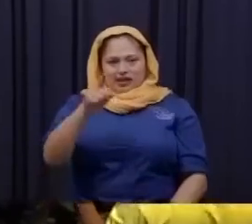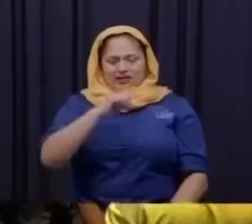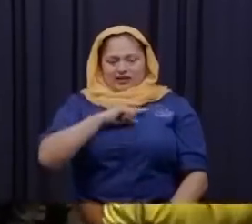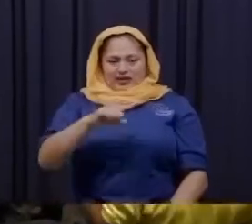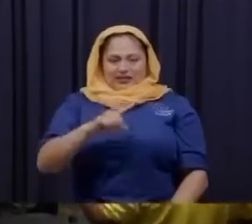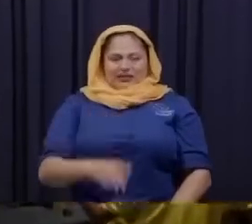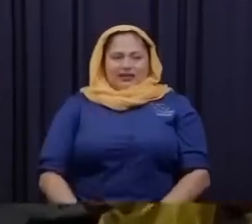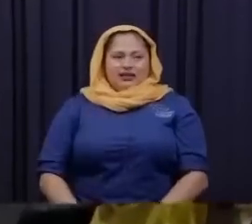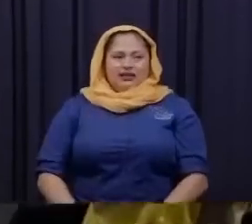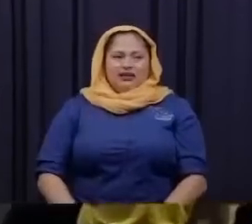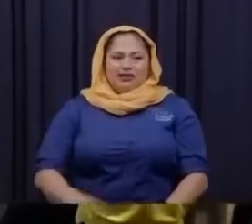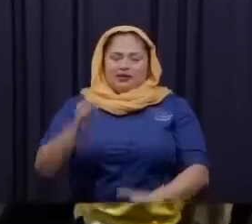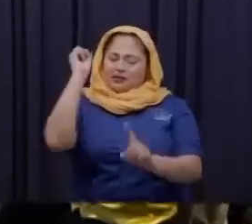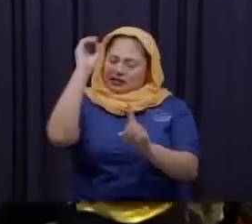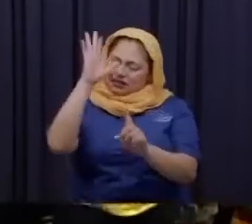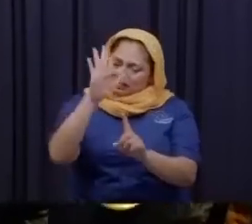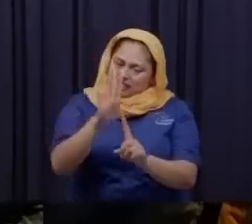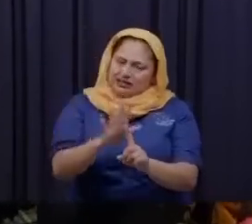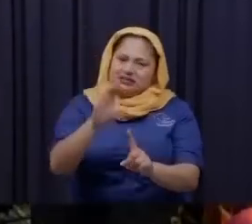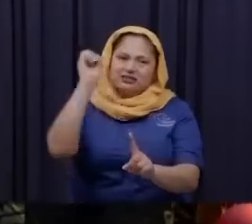es. Bendice.